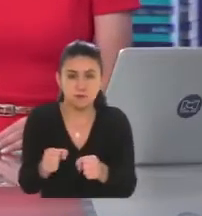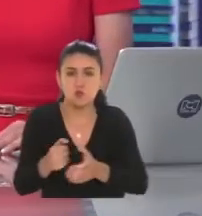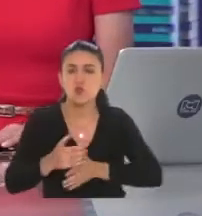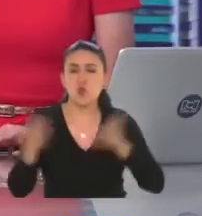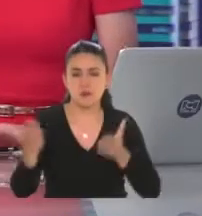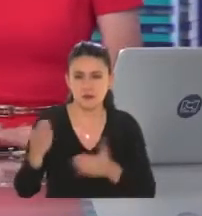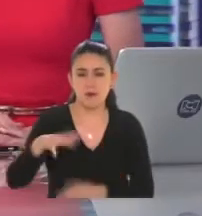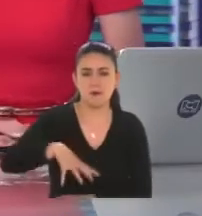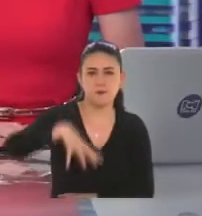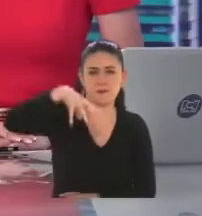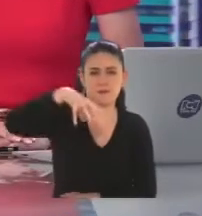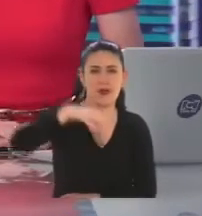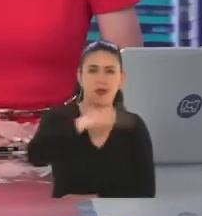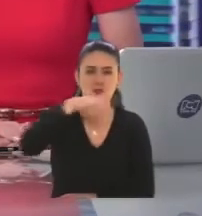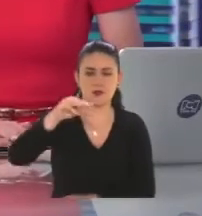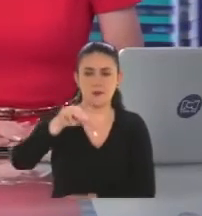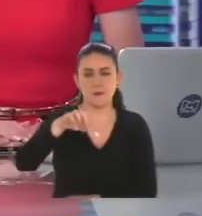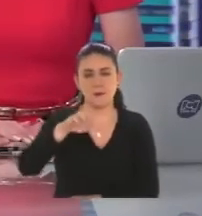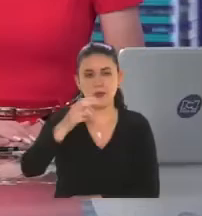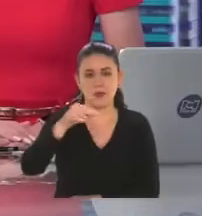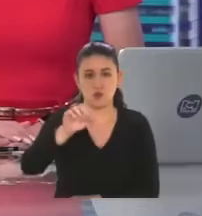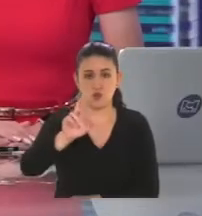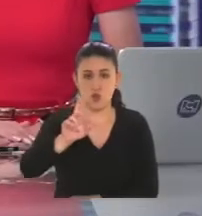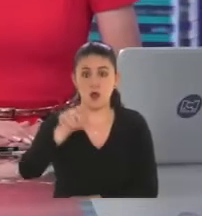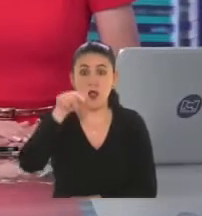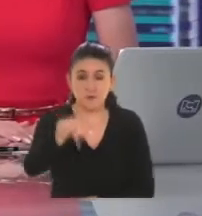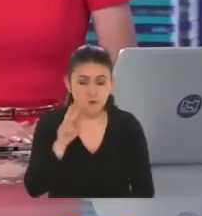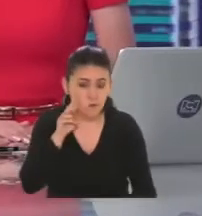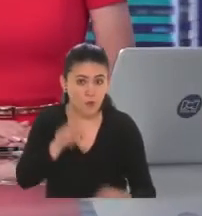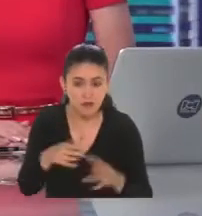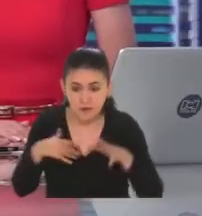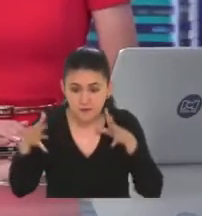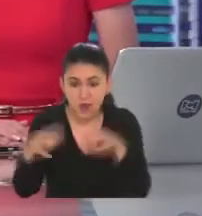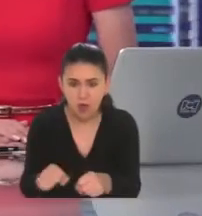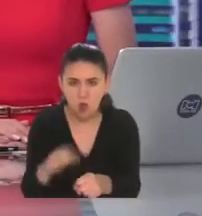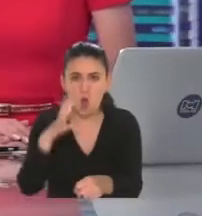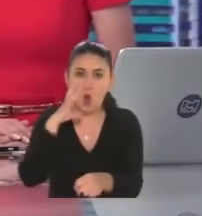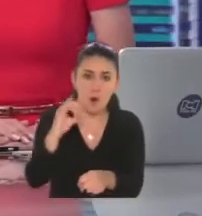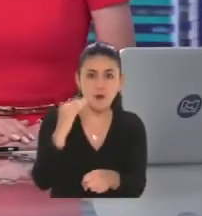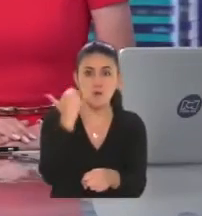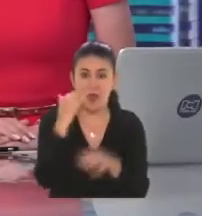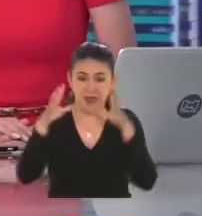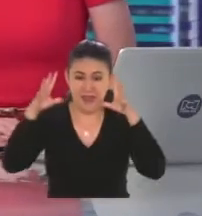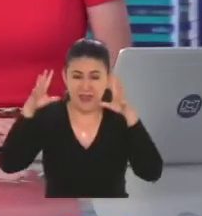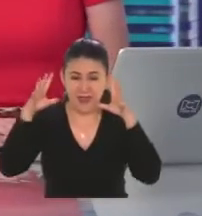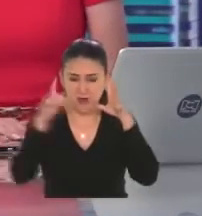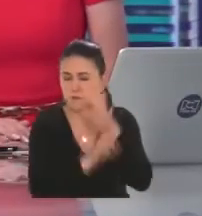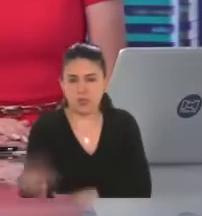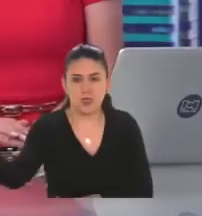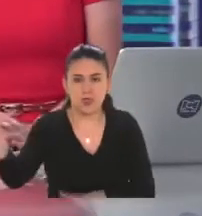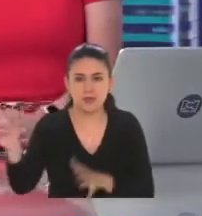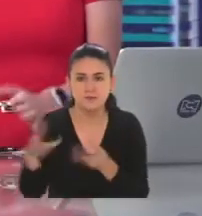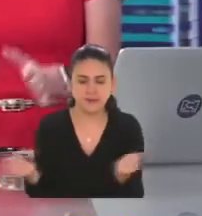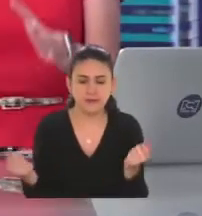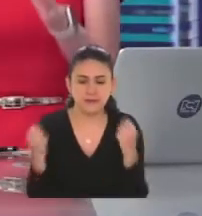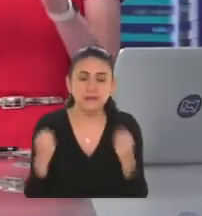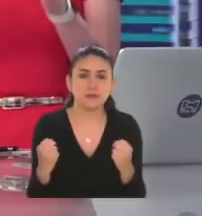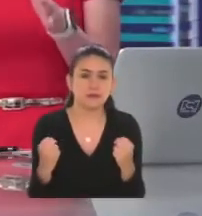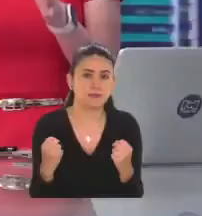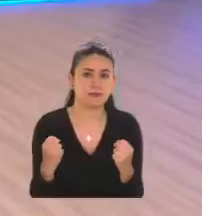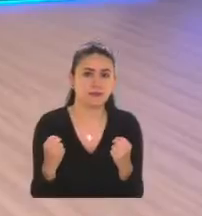Peñol, en el departamento de Antioquia, y trataron de rescatarla, ya había desaparecido nuevamente. Vamos a ampliar este caso y Sara Gudelo ha